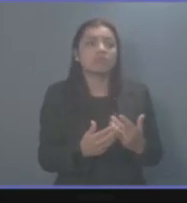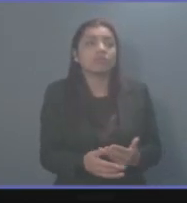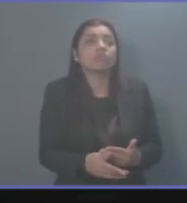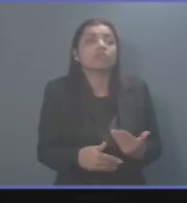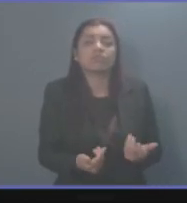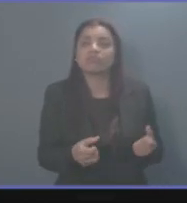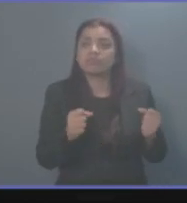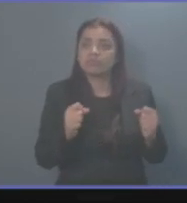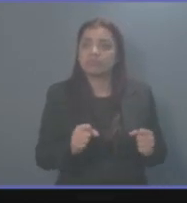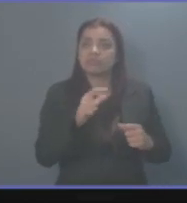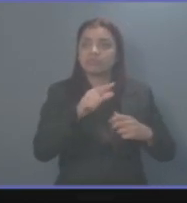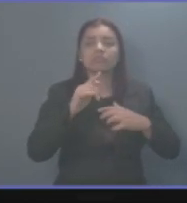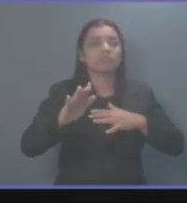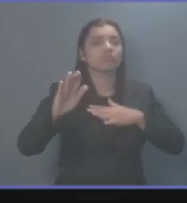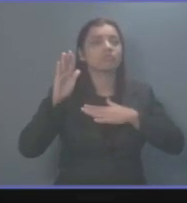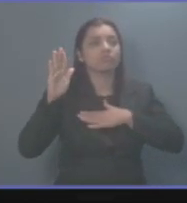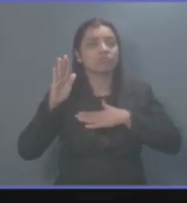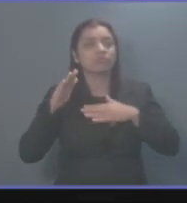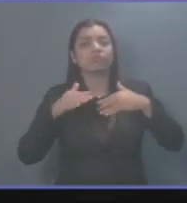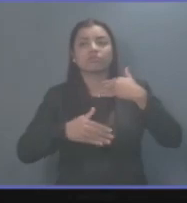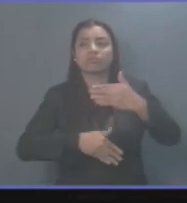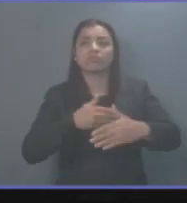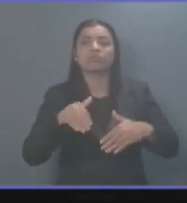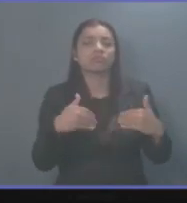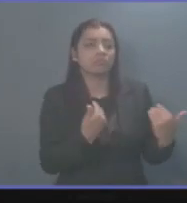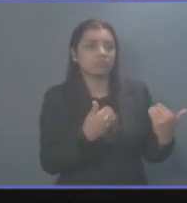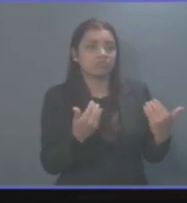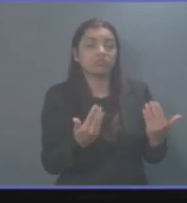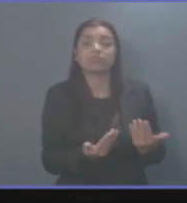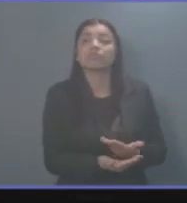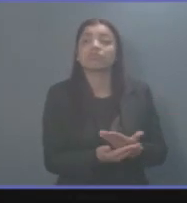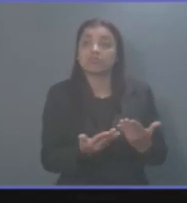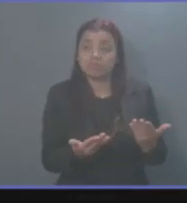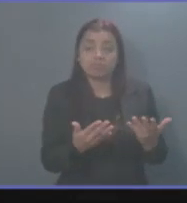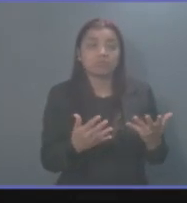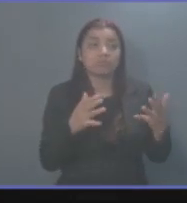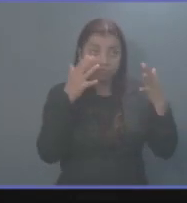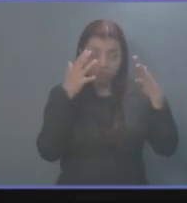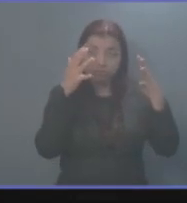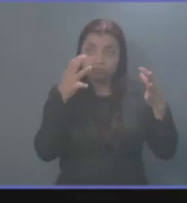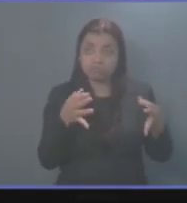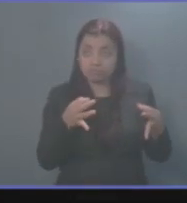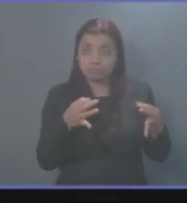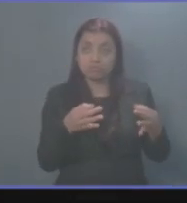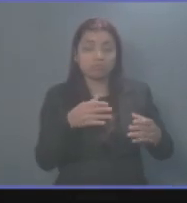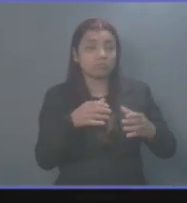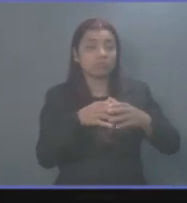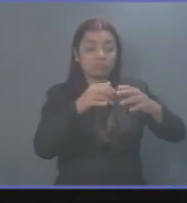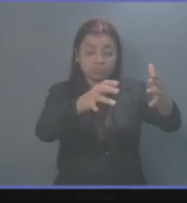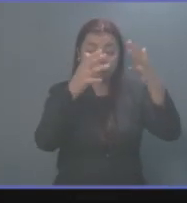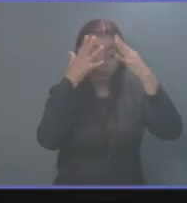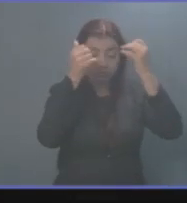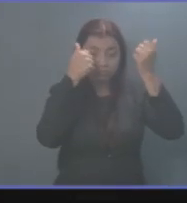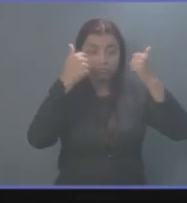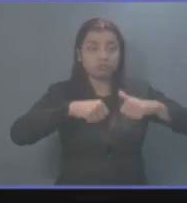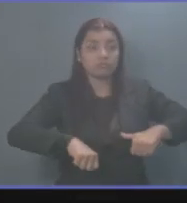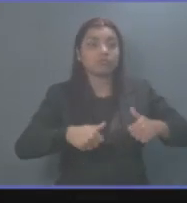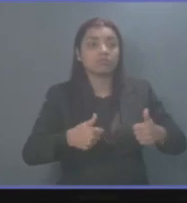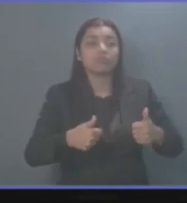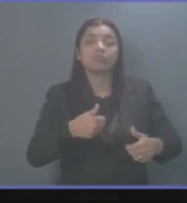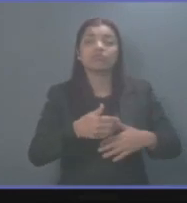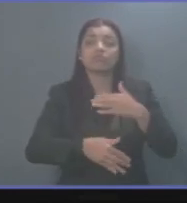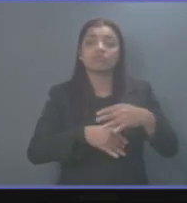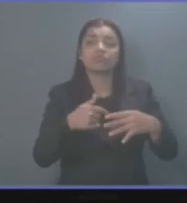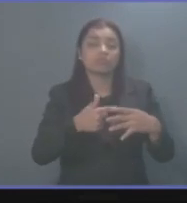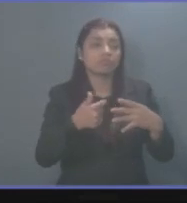permitirá cumplir con los fines antes mencionados. Por ello, ha concluido emitir dictamen favorable que lo